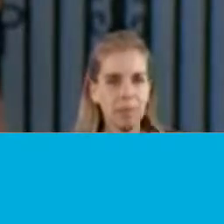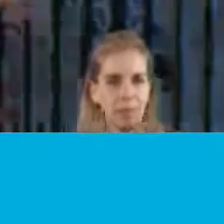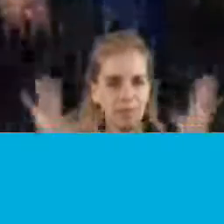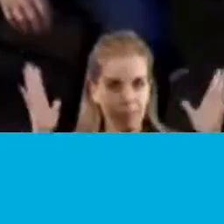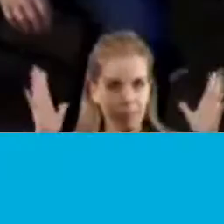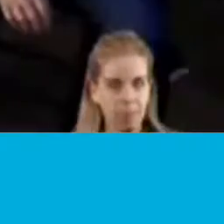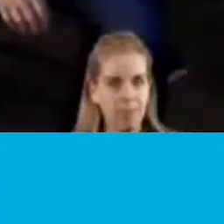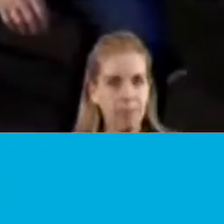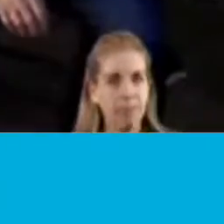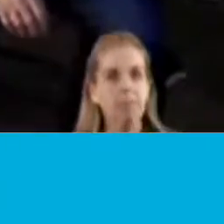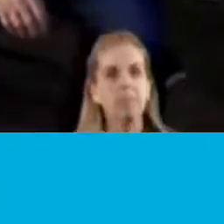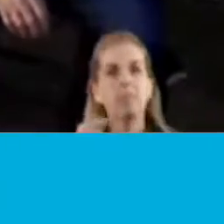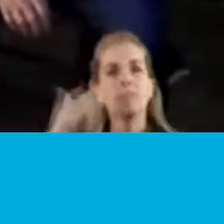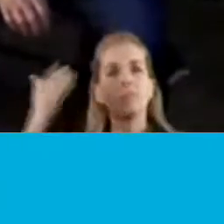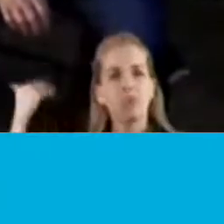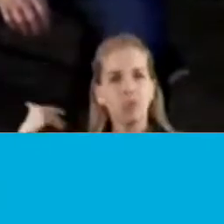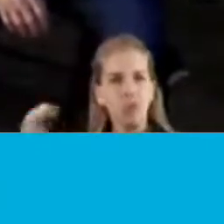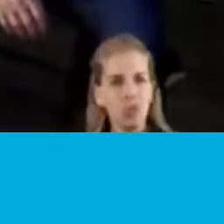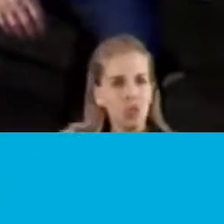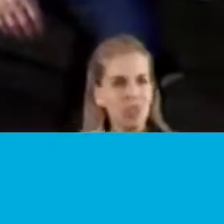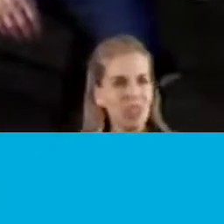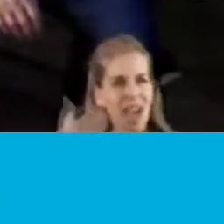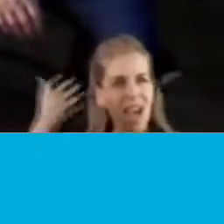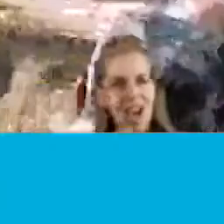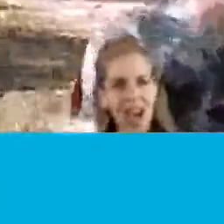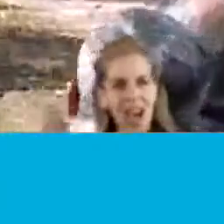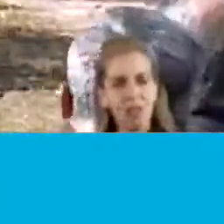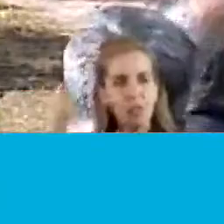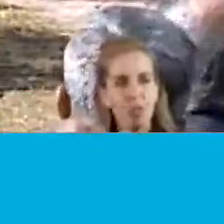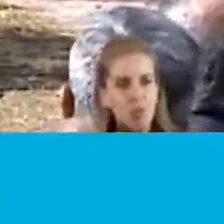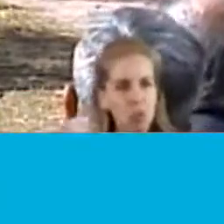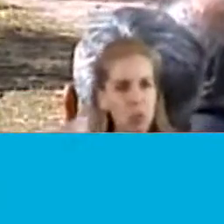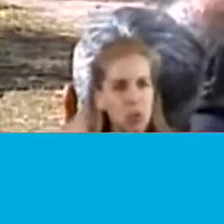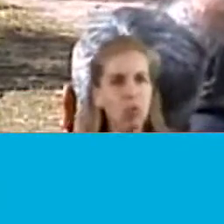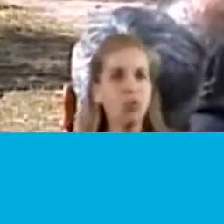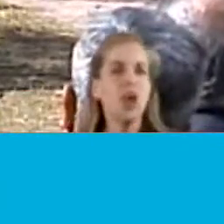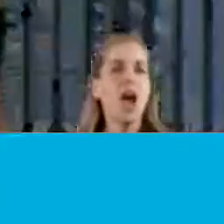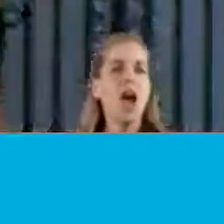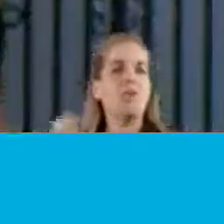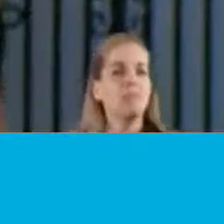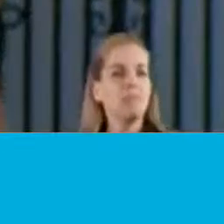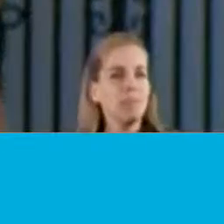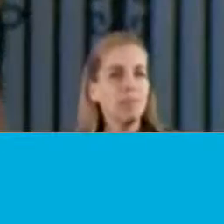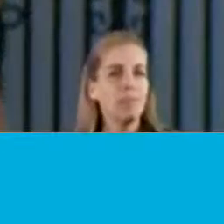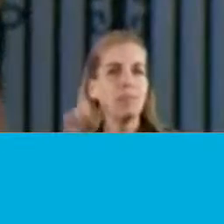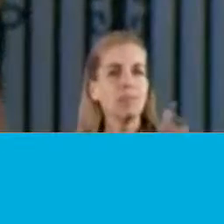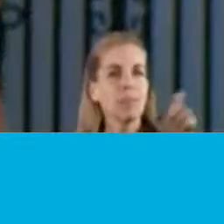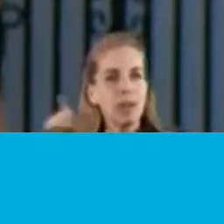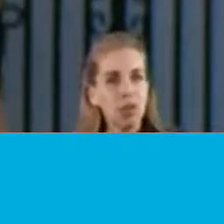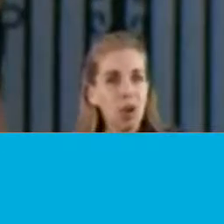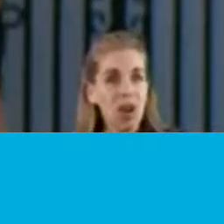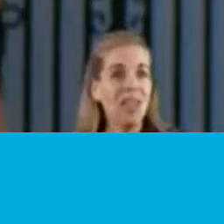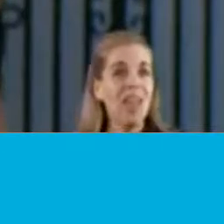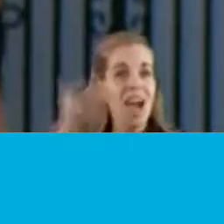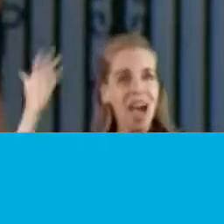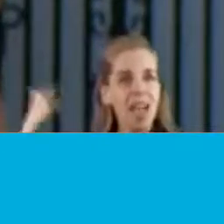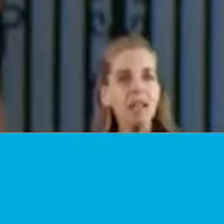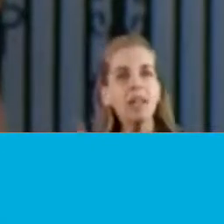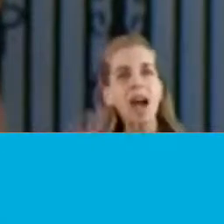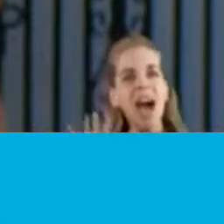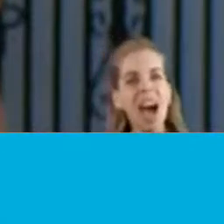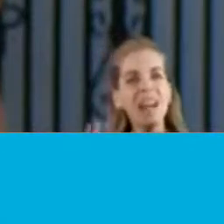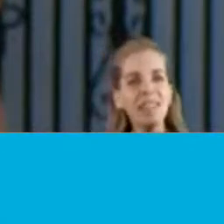Todo ese proceso, el liderazgo de nuestros héroes y el compromiso de nuestro pueblo son ejemplos en el que